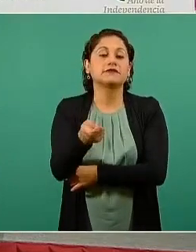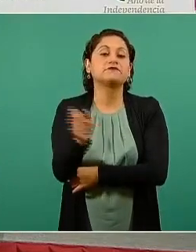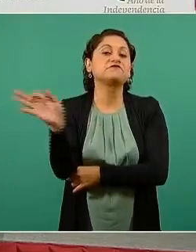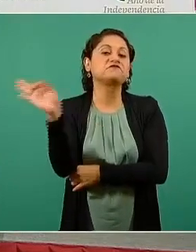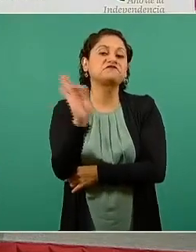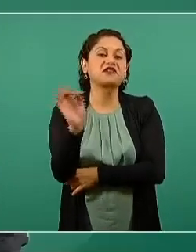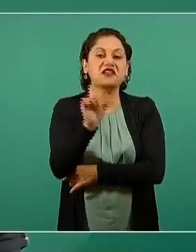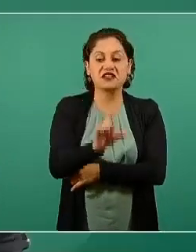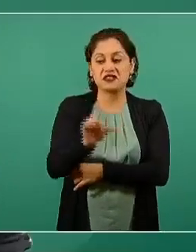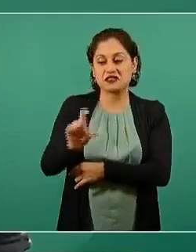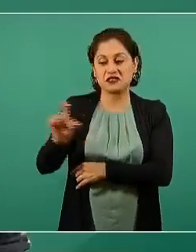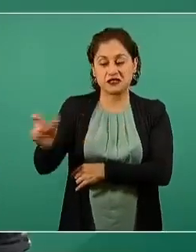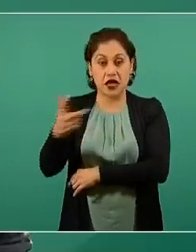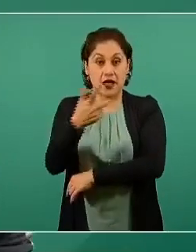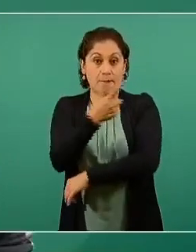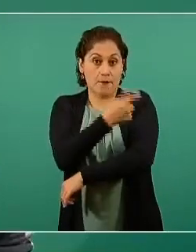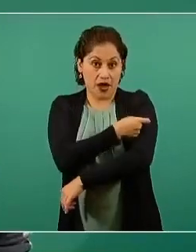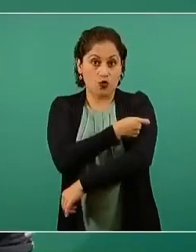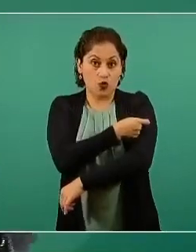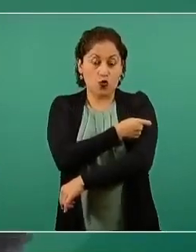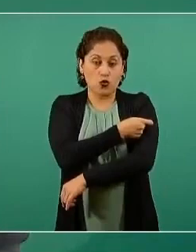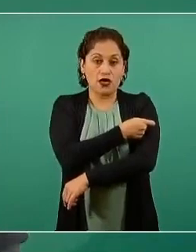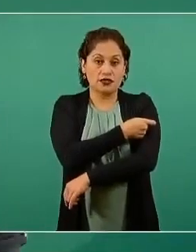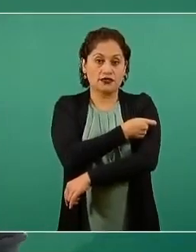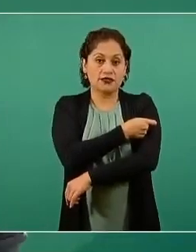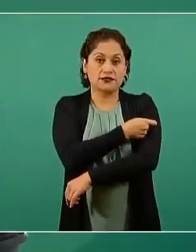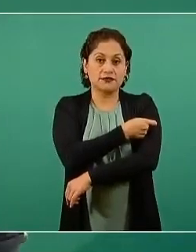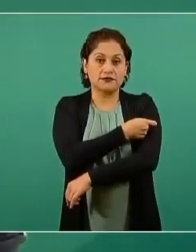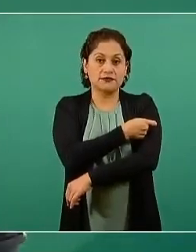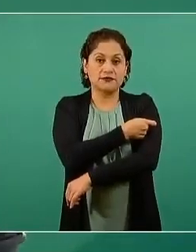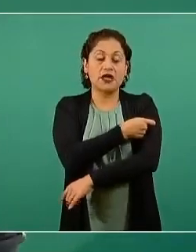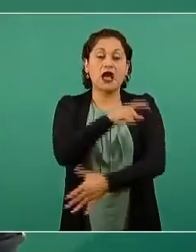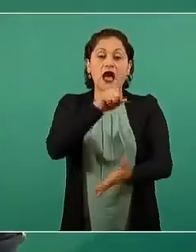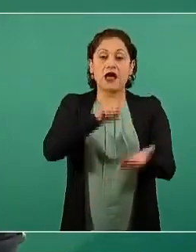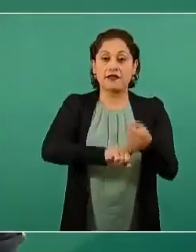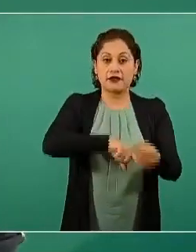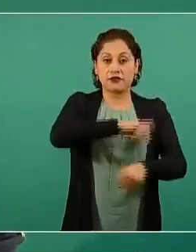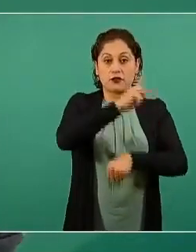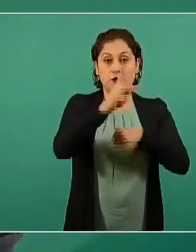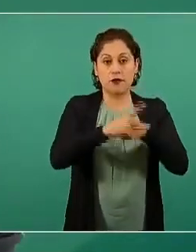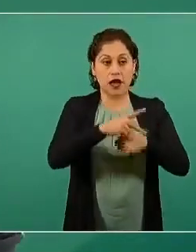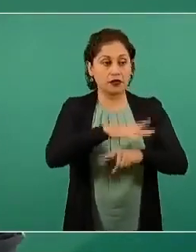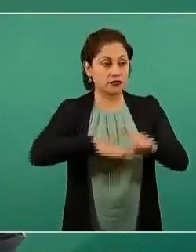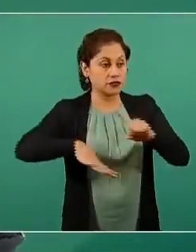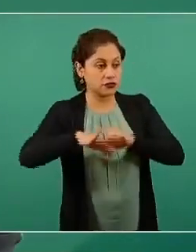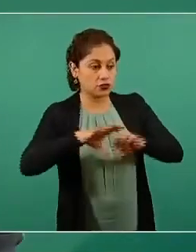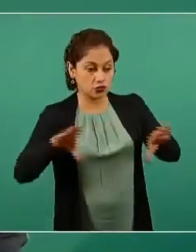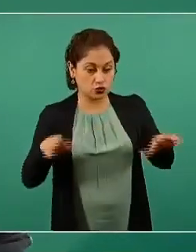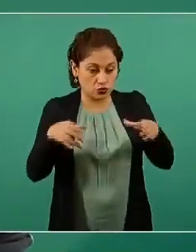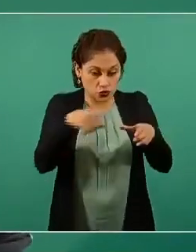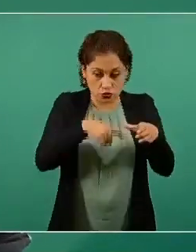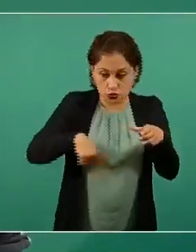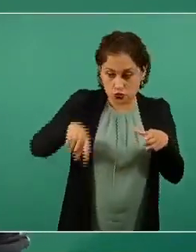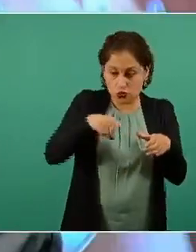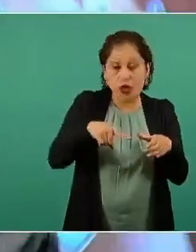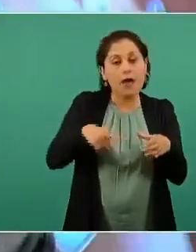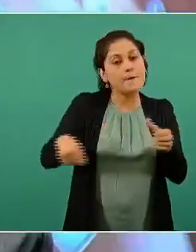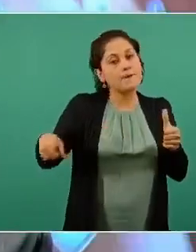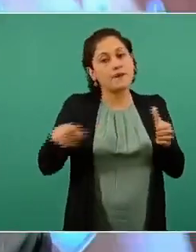tienen mayor prioridad de uso en una nación por sus condiciones epidemiológicas puedan tener el acceso